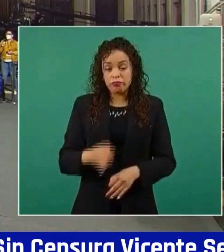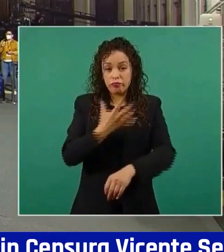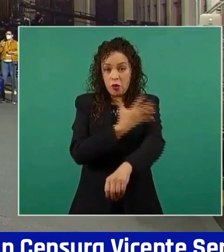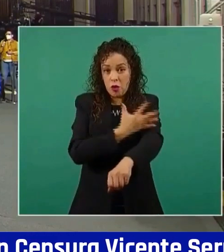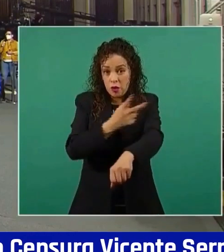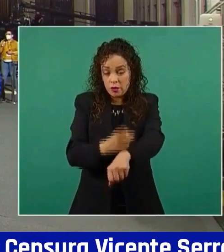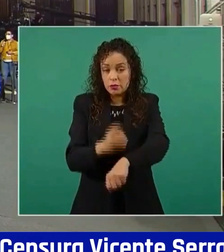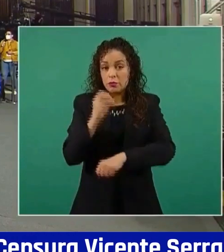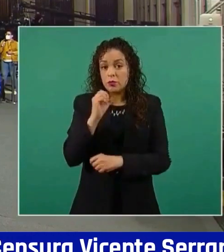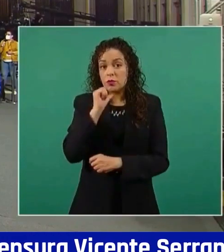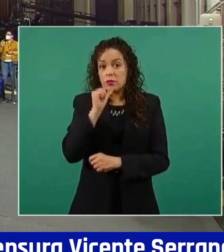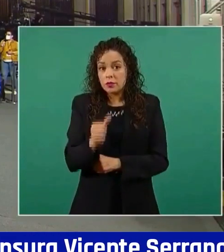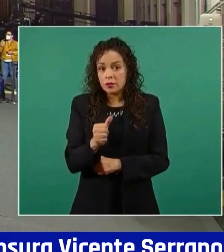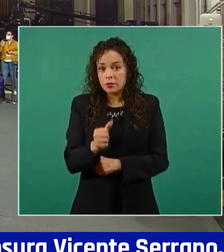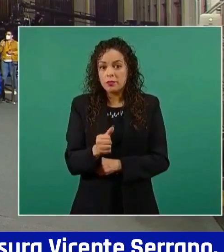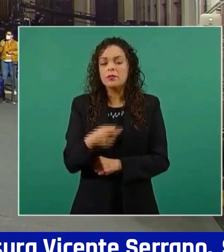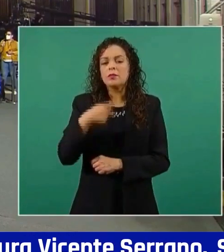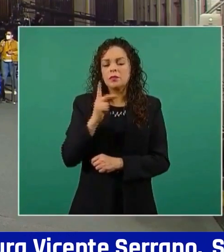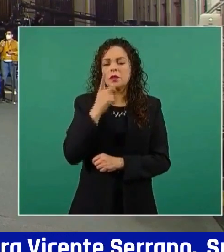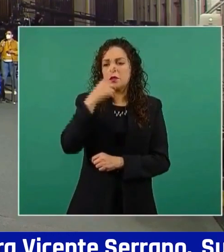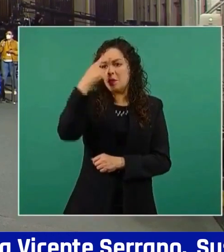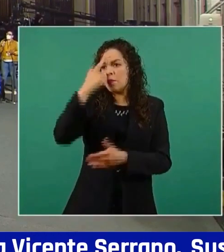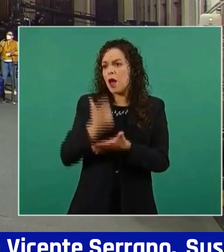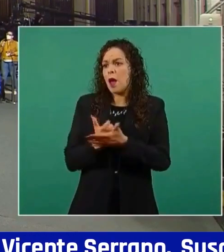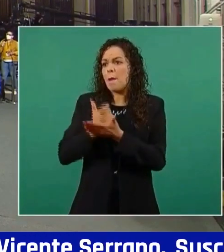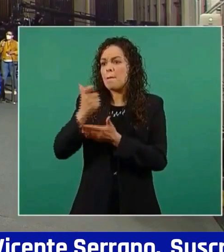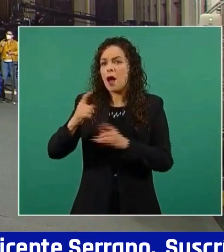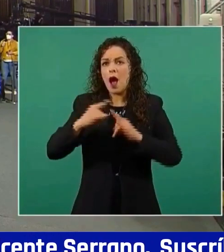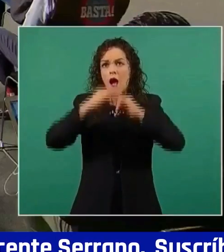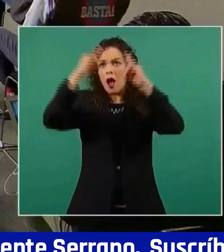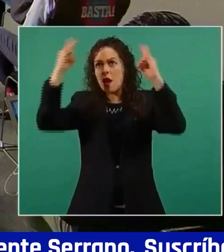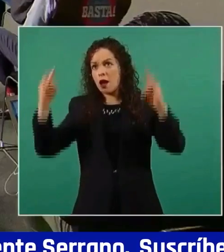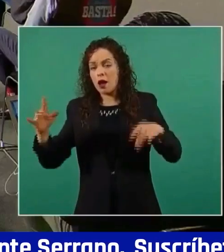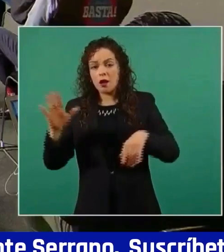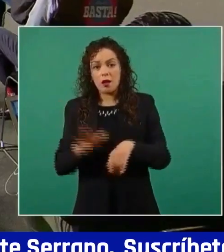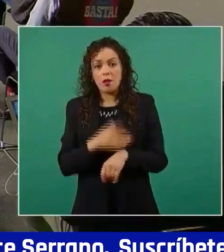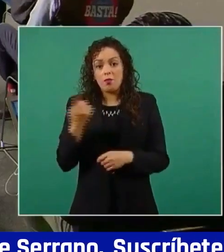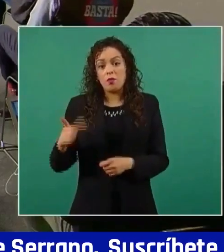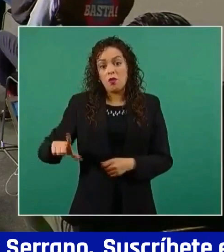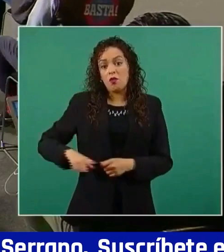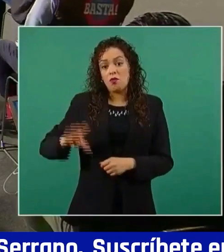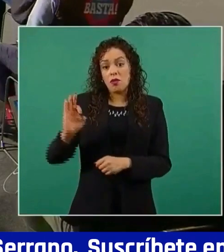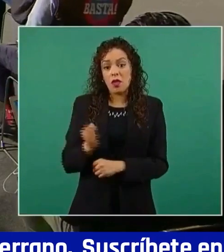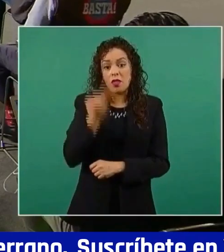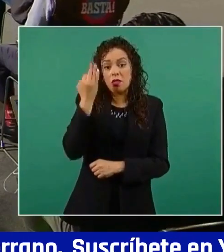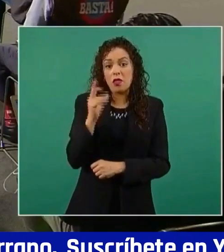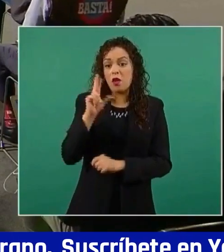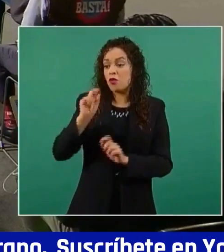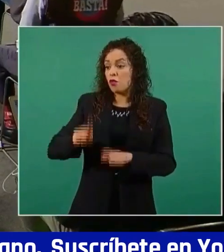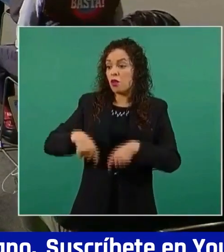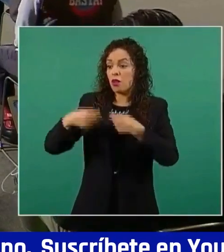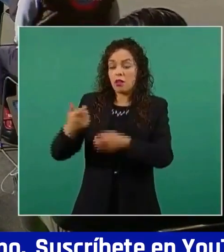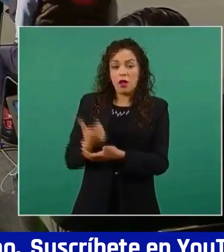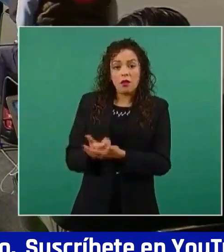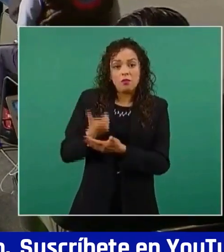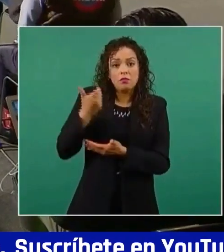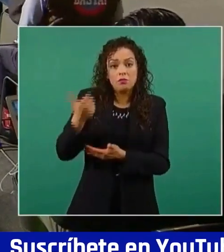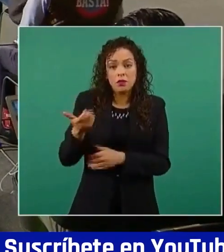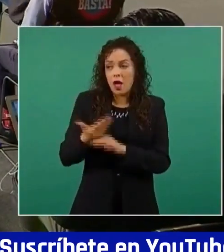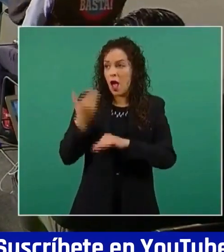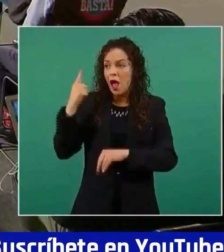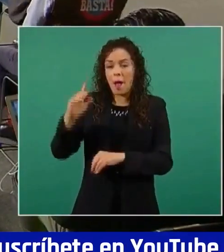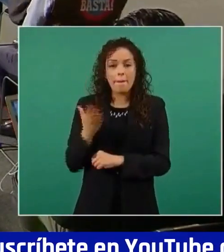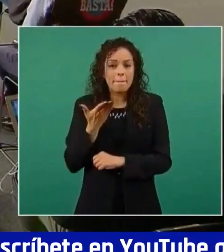que era para pagar una carpa, porque por la austeridad, por como el gobierno federal no les había podido entregar el dinero que habían